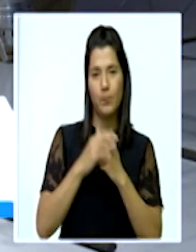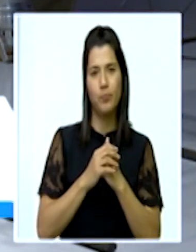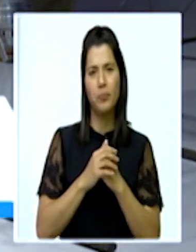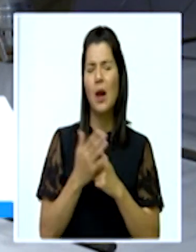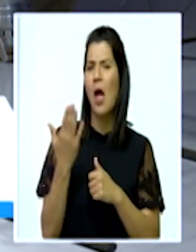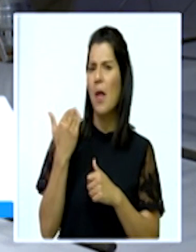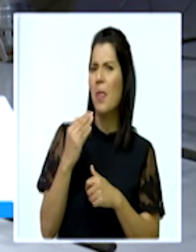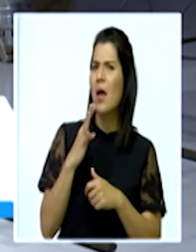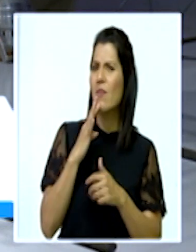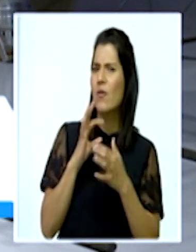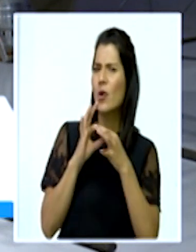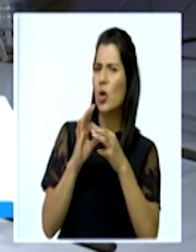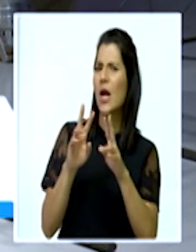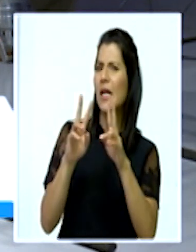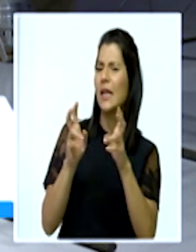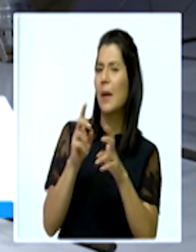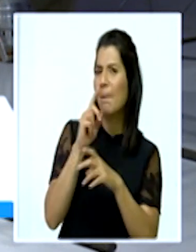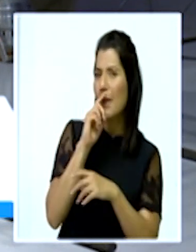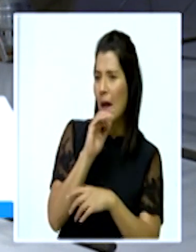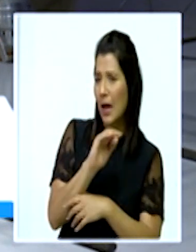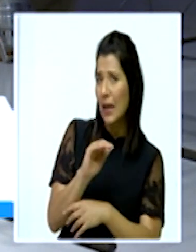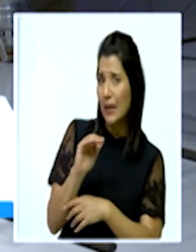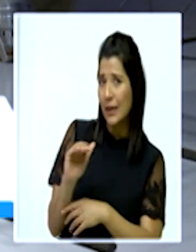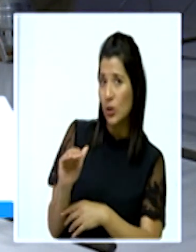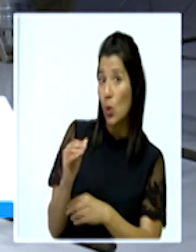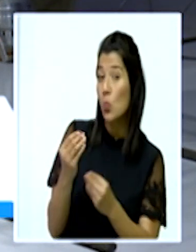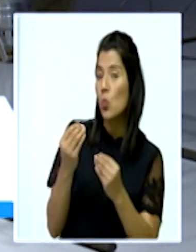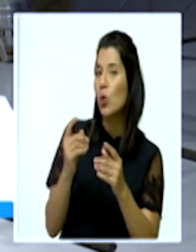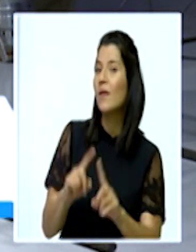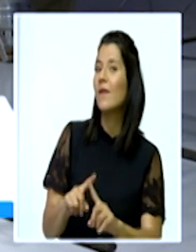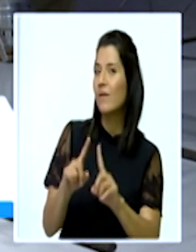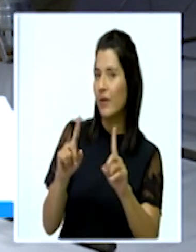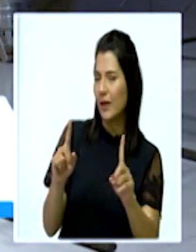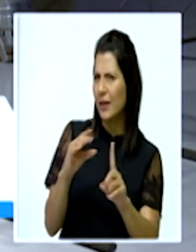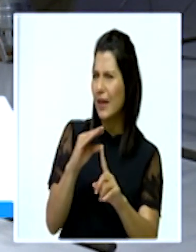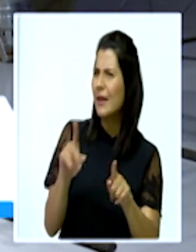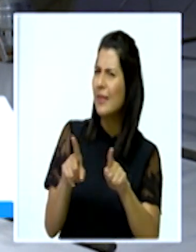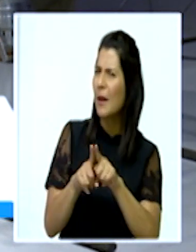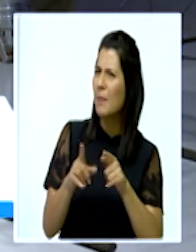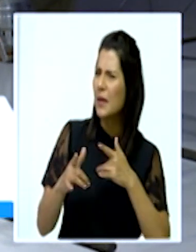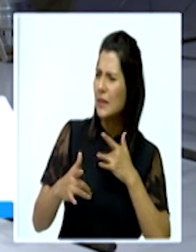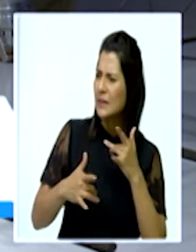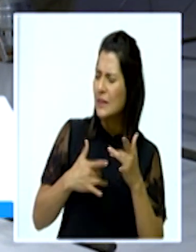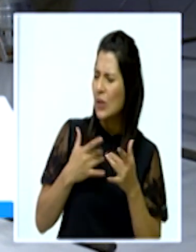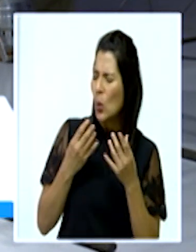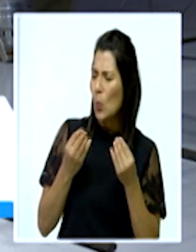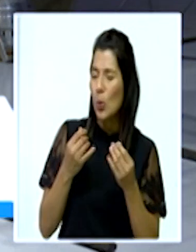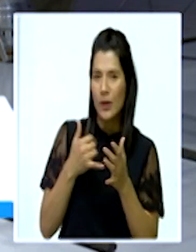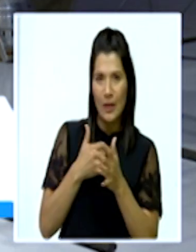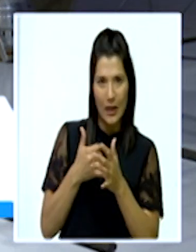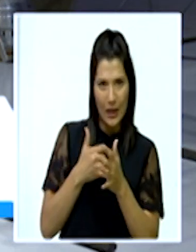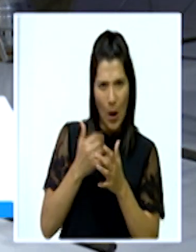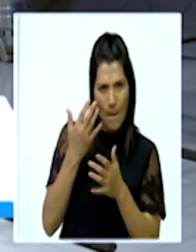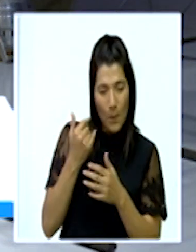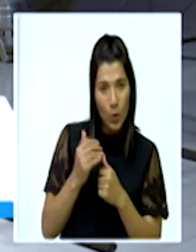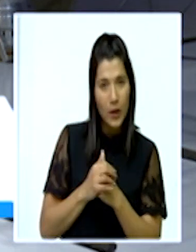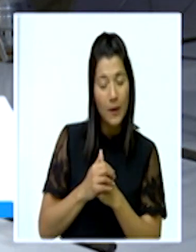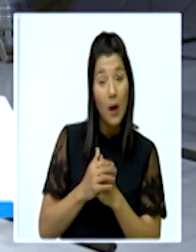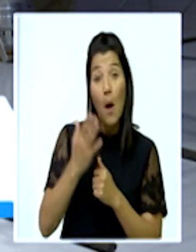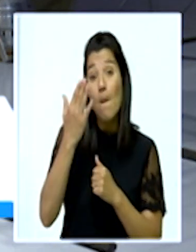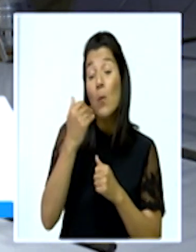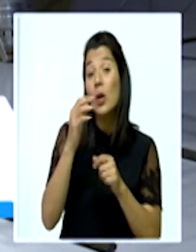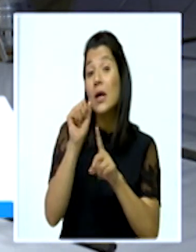hablando ahora del tema de los niños, que es sumamente diferente y también siento yo que es delicado porque son